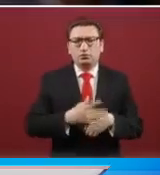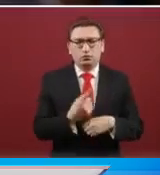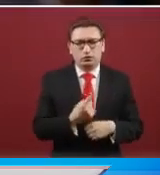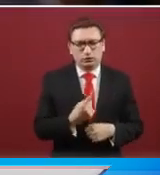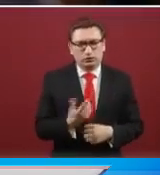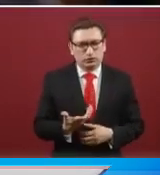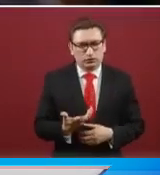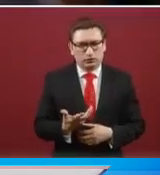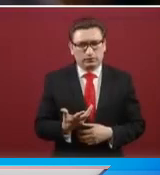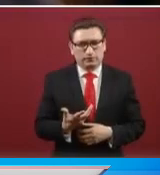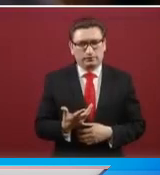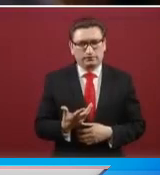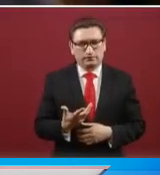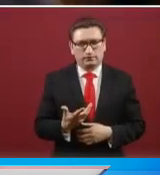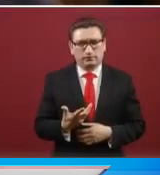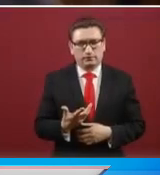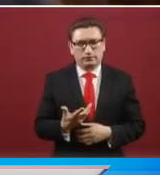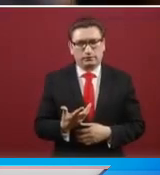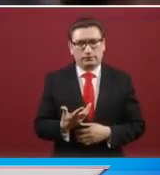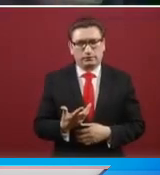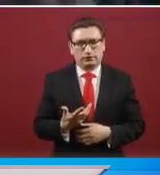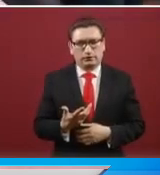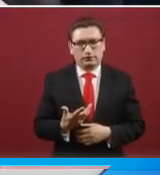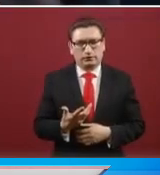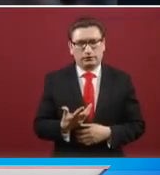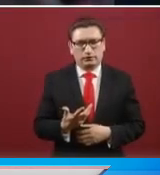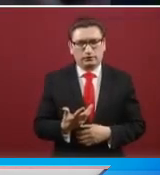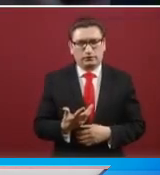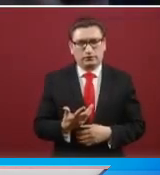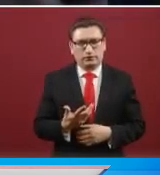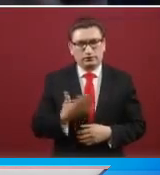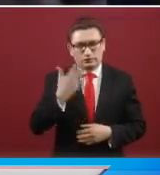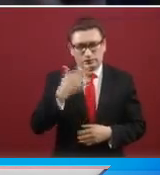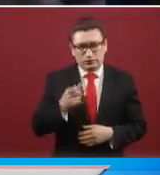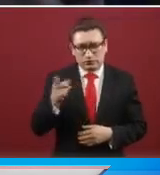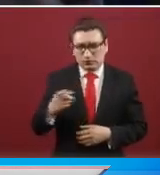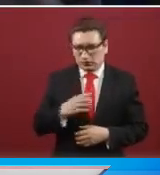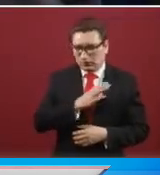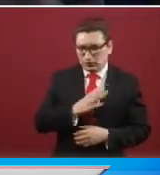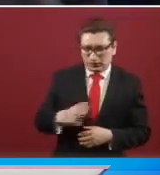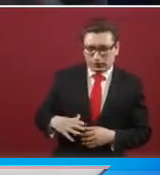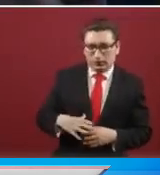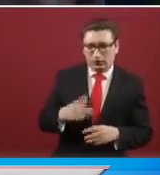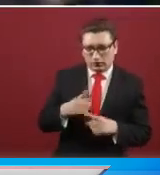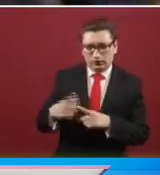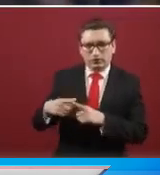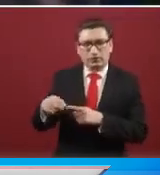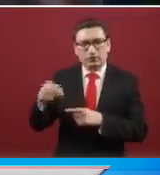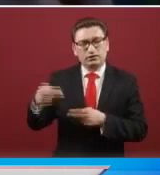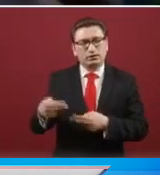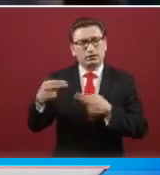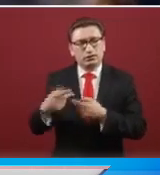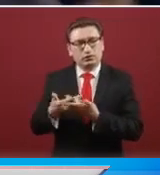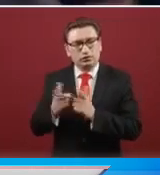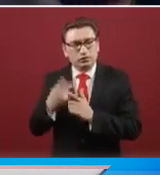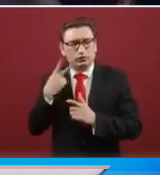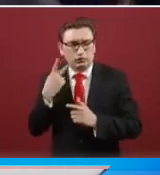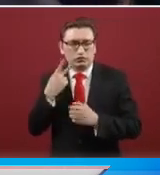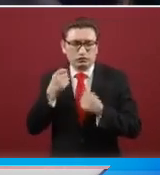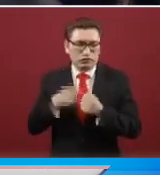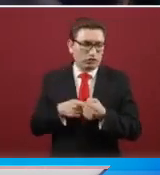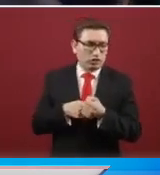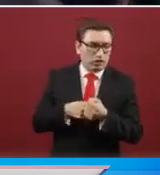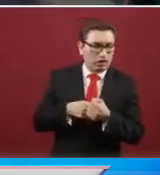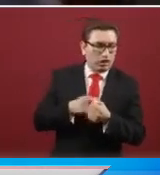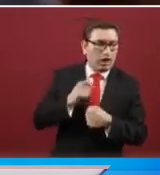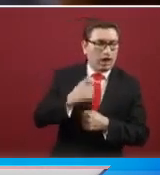Cantú Rosas. Pide ayuda al presidente Andrés Manuel López Obrador para avanzar en las investigaciones de este crimen y recrimina el que se le dé una candidatura a una